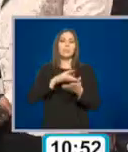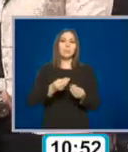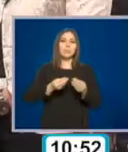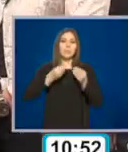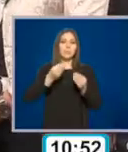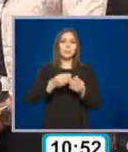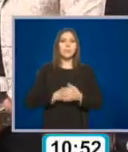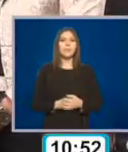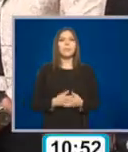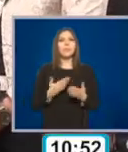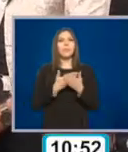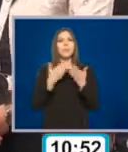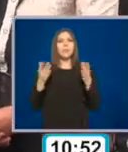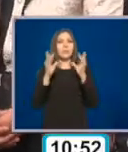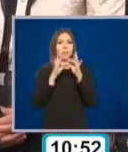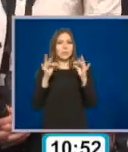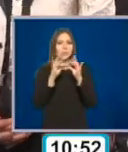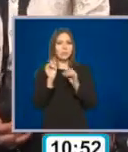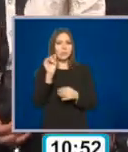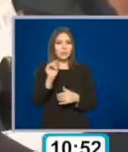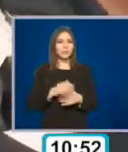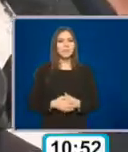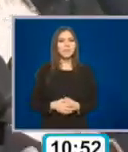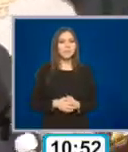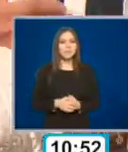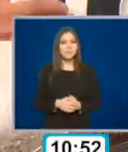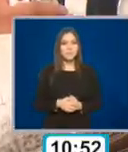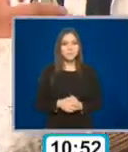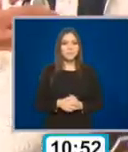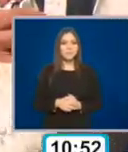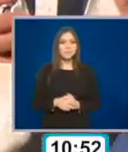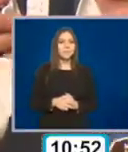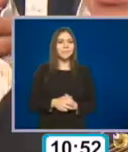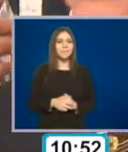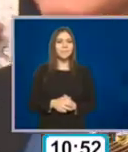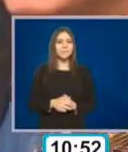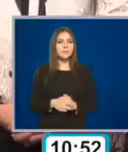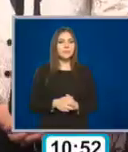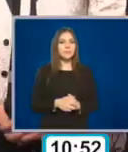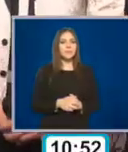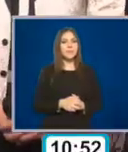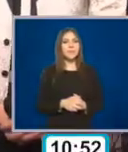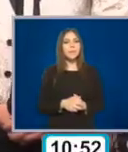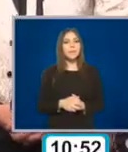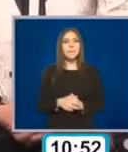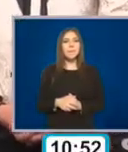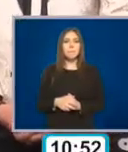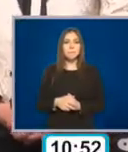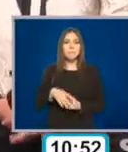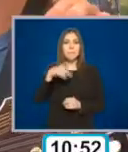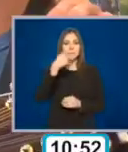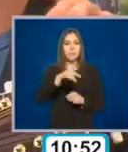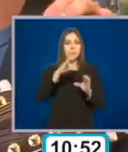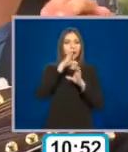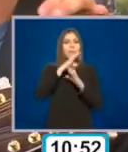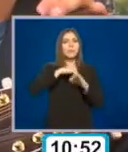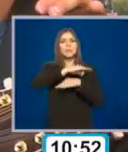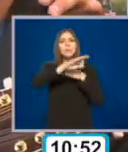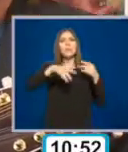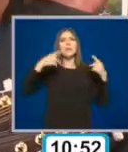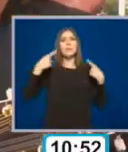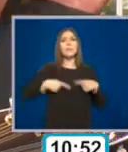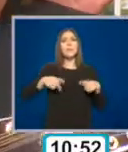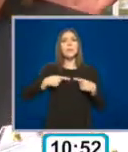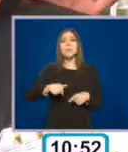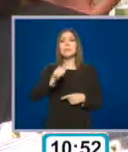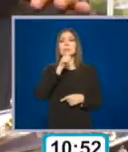lo explico también un poquito, compadre. Dale, pues andas muy payasito, ¿eh? No, compadre. Haz de Dale, cuenta, pues. mira, el tema por ahí para todas las personas